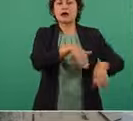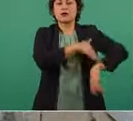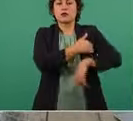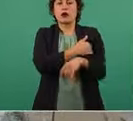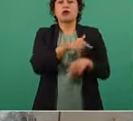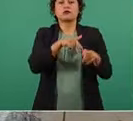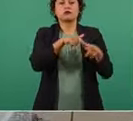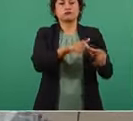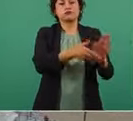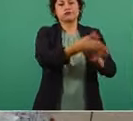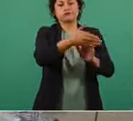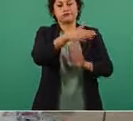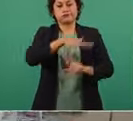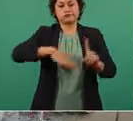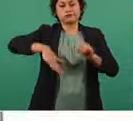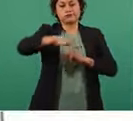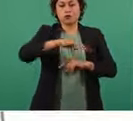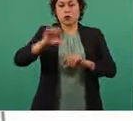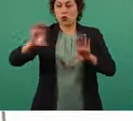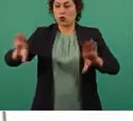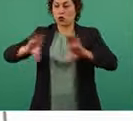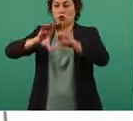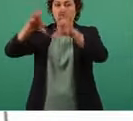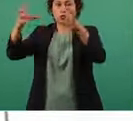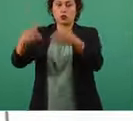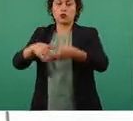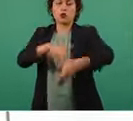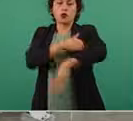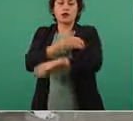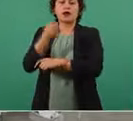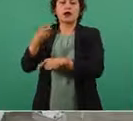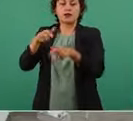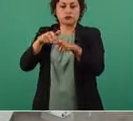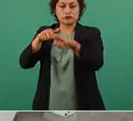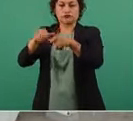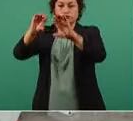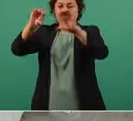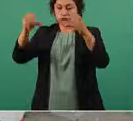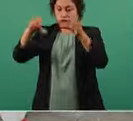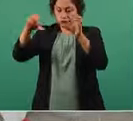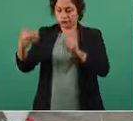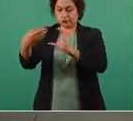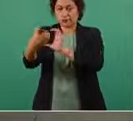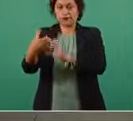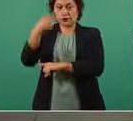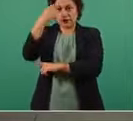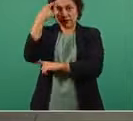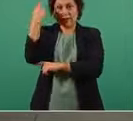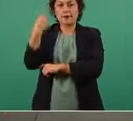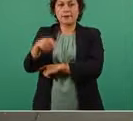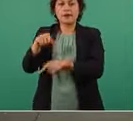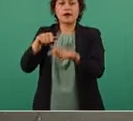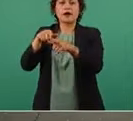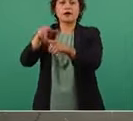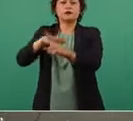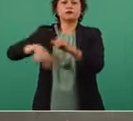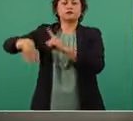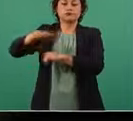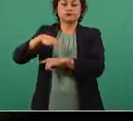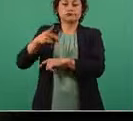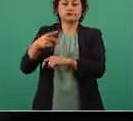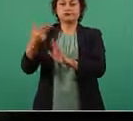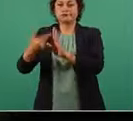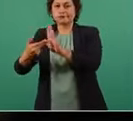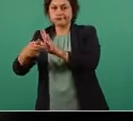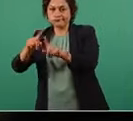servicio. En las esferas de almacenamiento, continúa el montaje de patas de soporte y gajos de Ecuador mientras se realizan trabajos de obra mecánica.